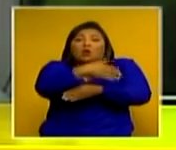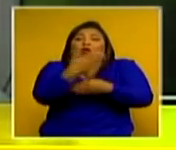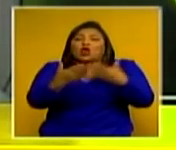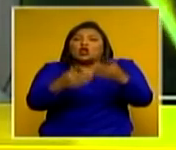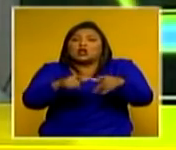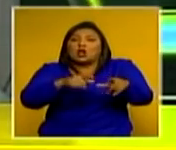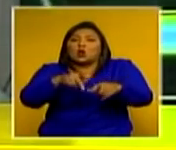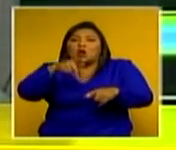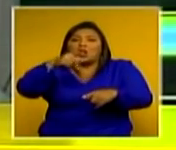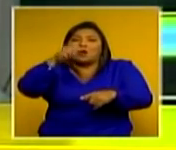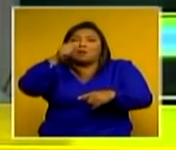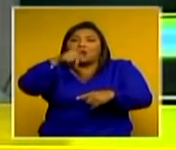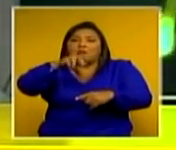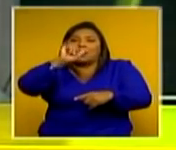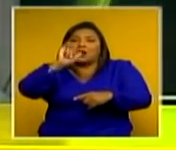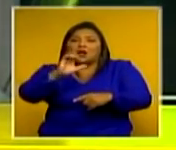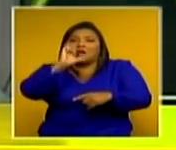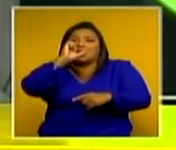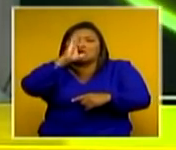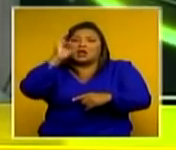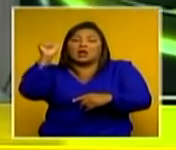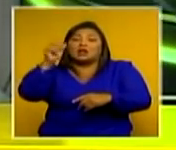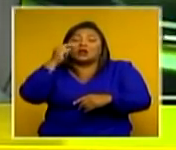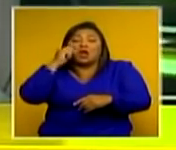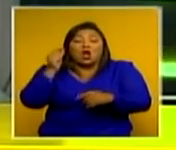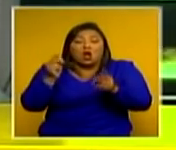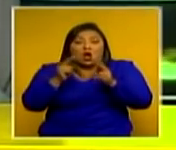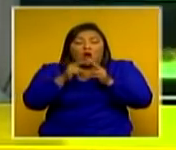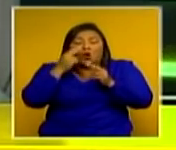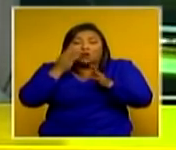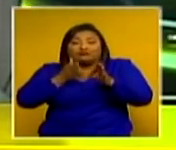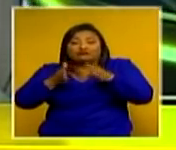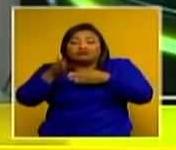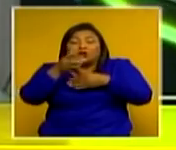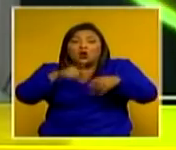conozca la ruta que realizó el autobús siniestrado